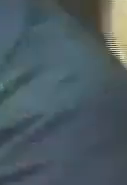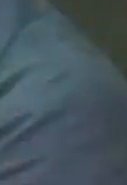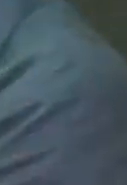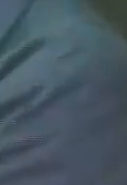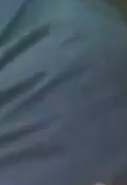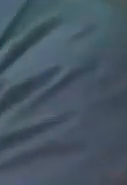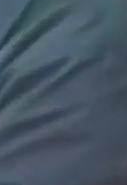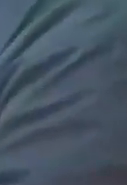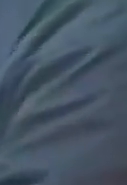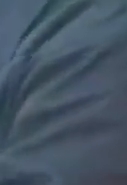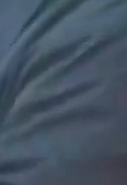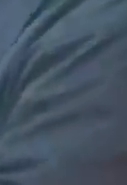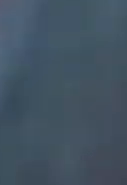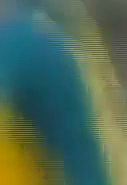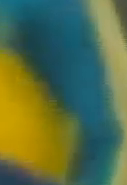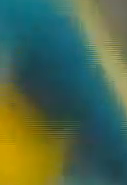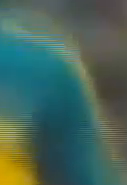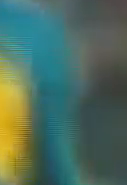grandes amigos.